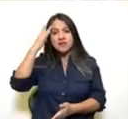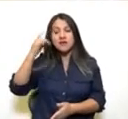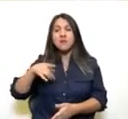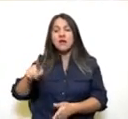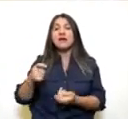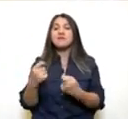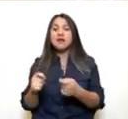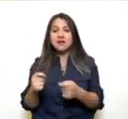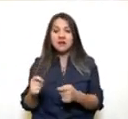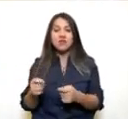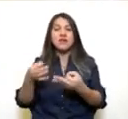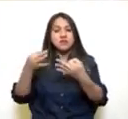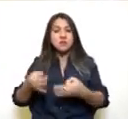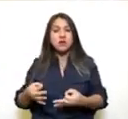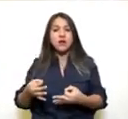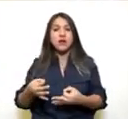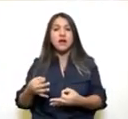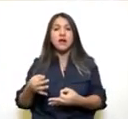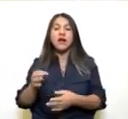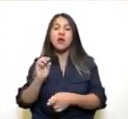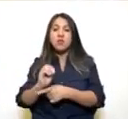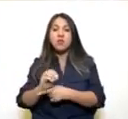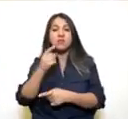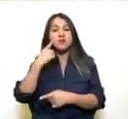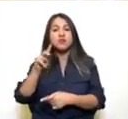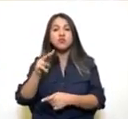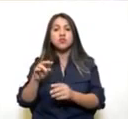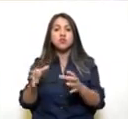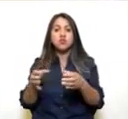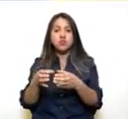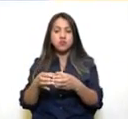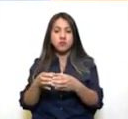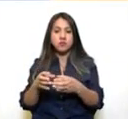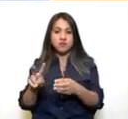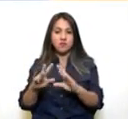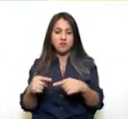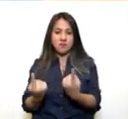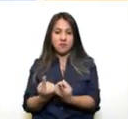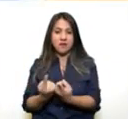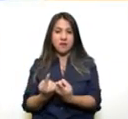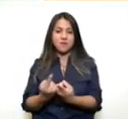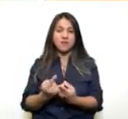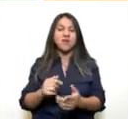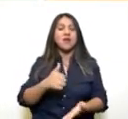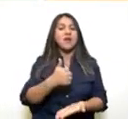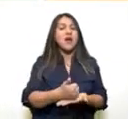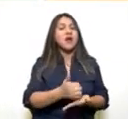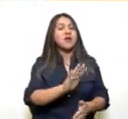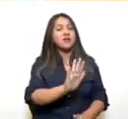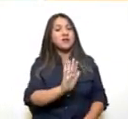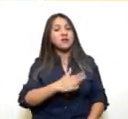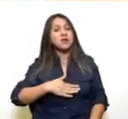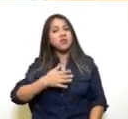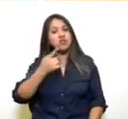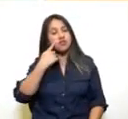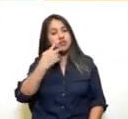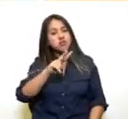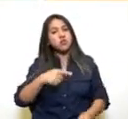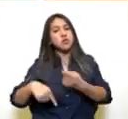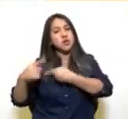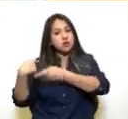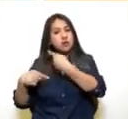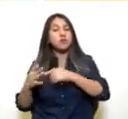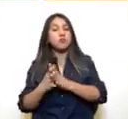asegurar la comida para sus grupos familiar alcaldesa me gustaría conocer un poco más historia